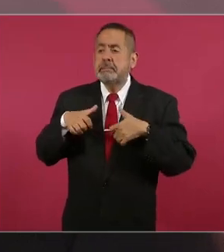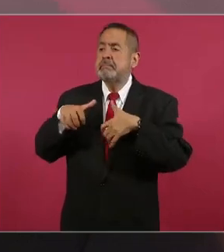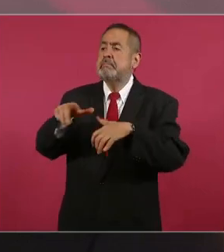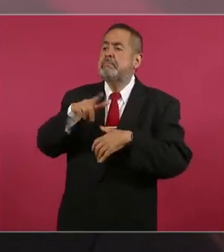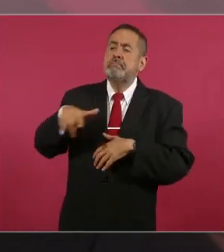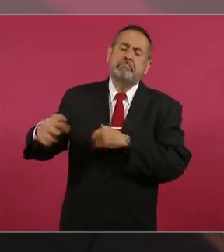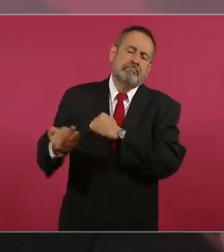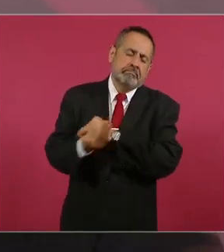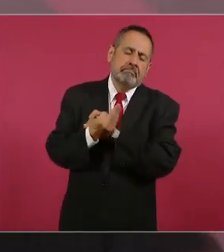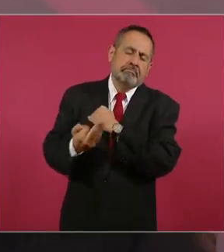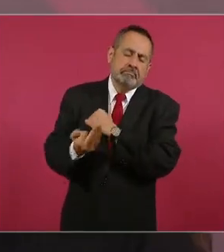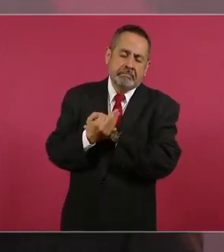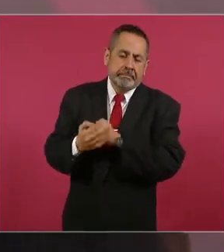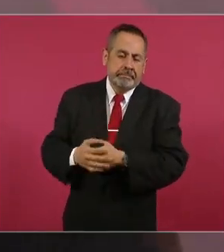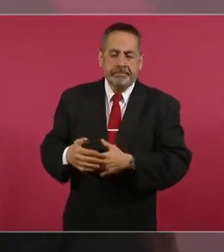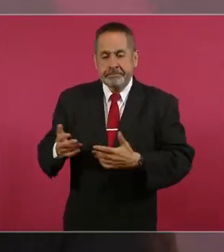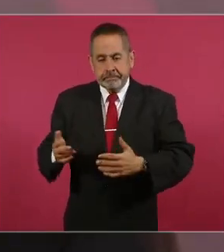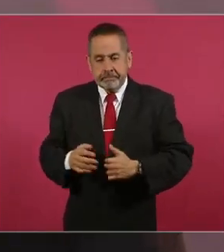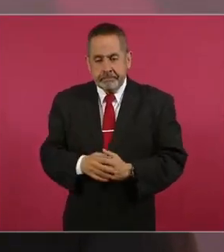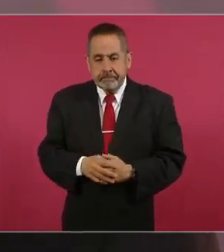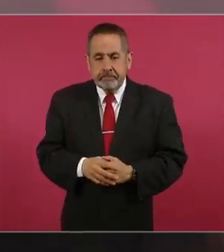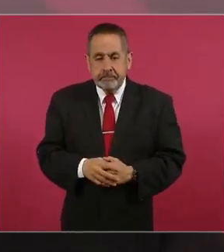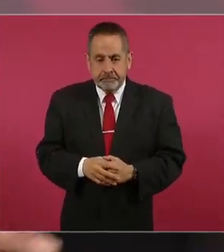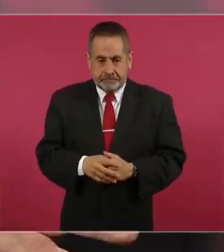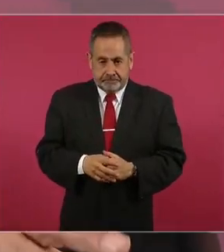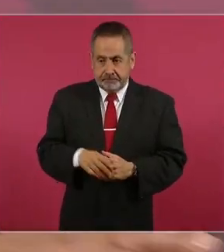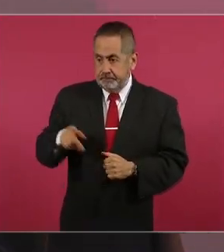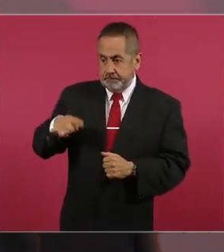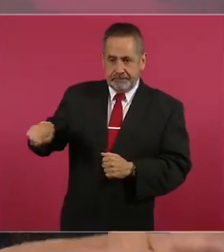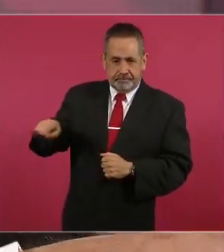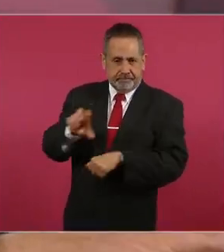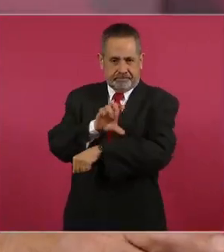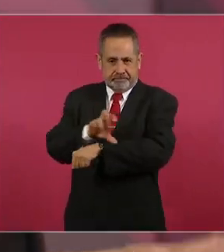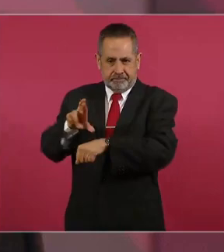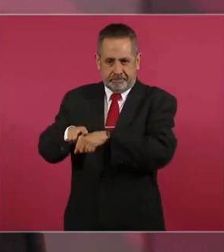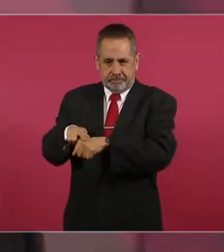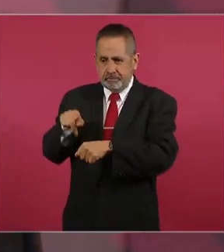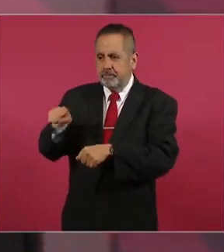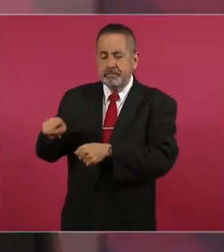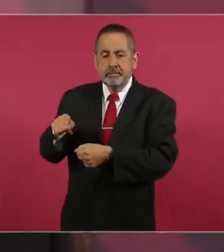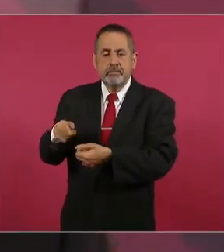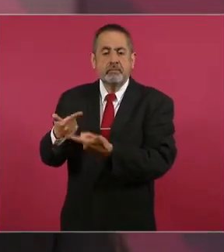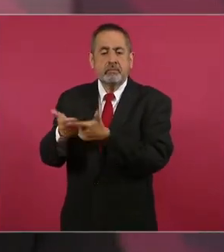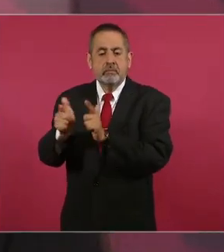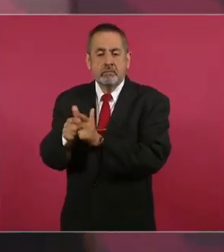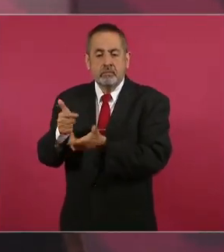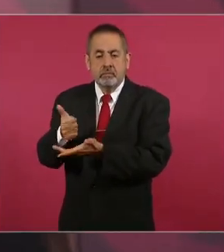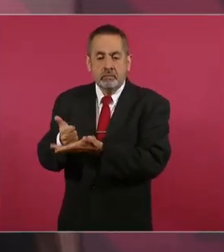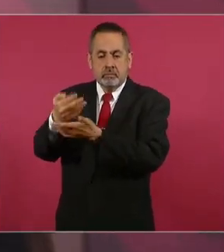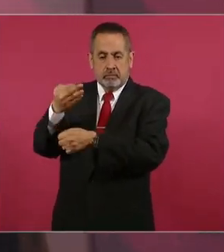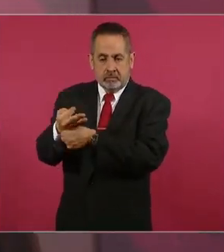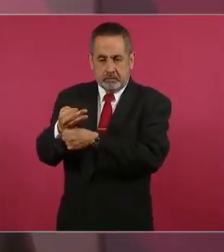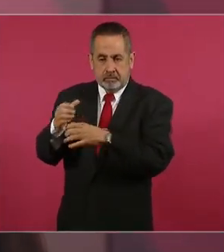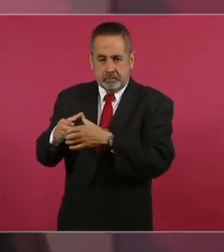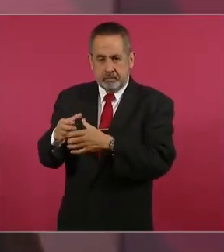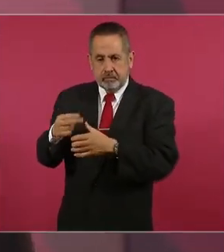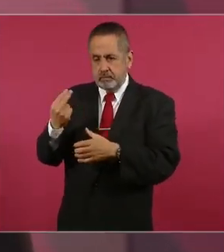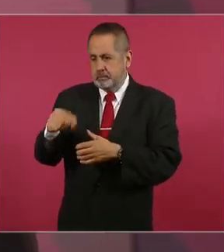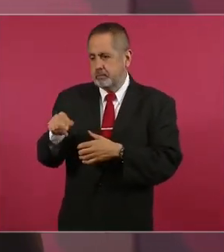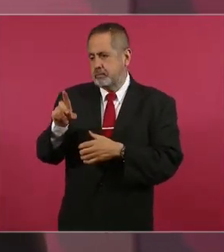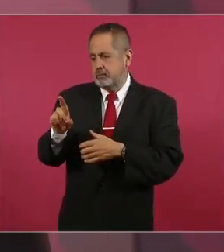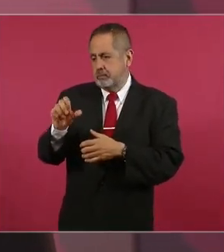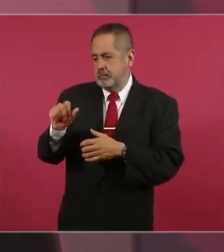Bueno, pues el que coordina el grupo de la ayudantía es Daniel Asaf,